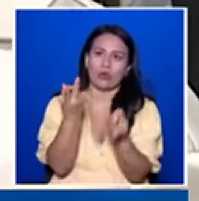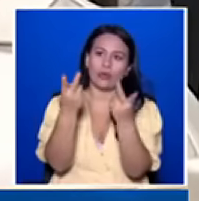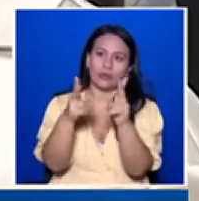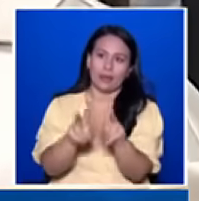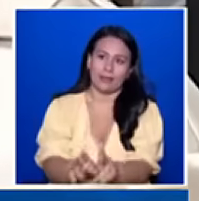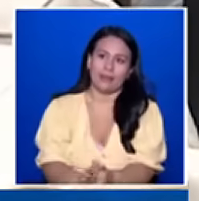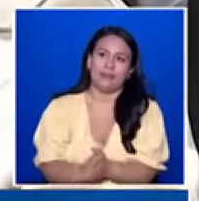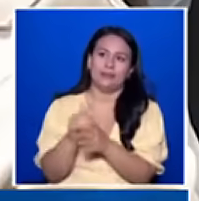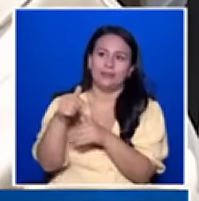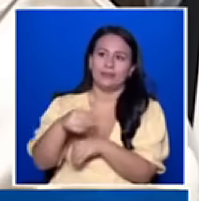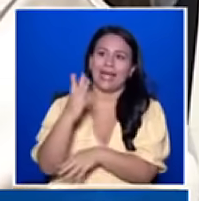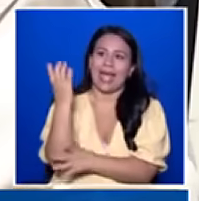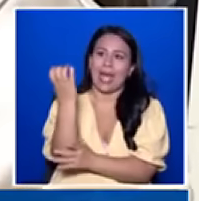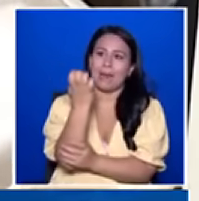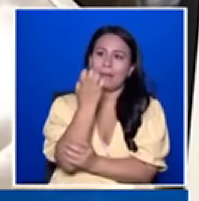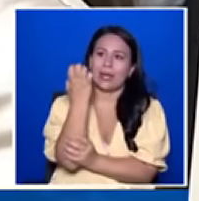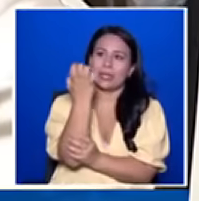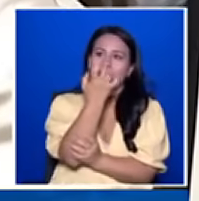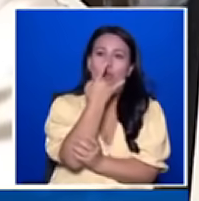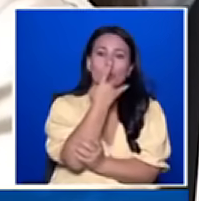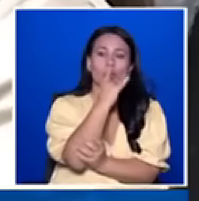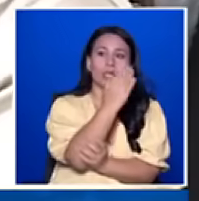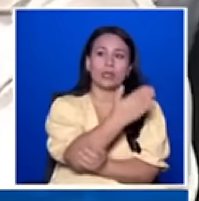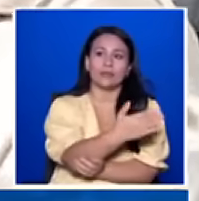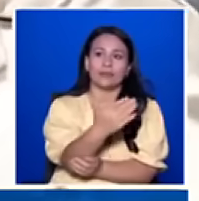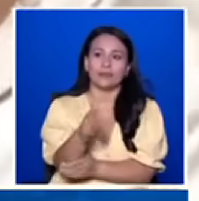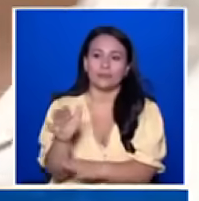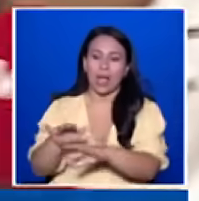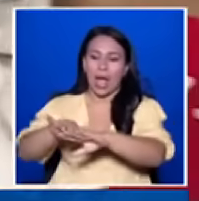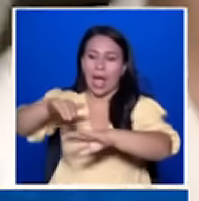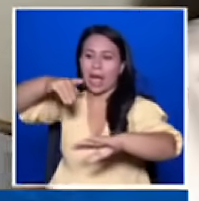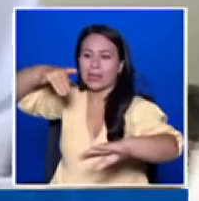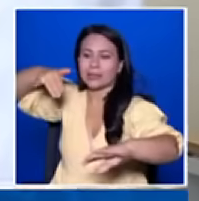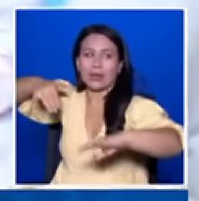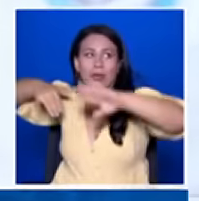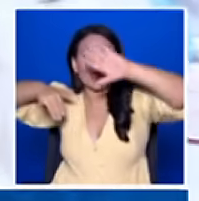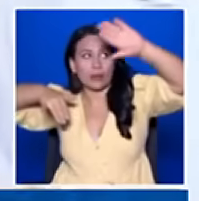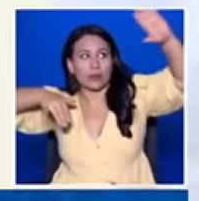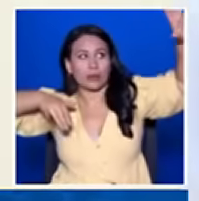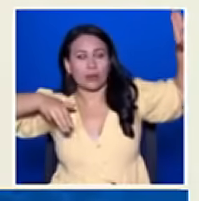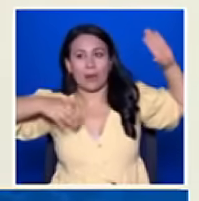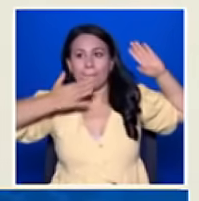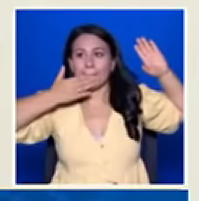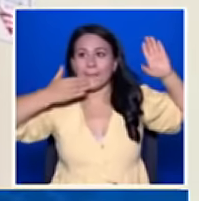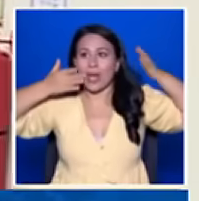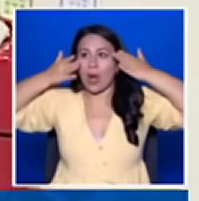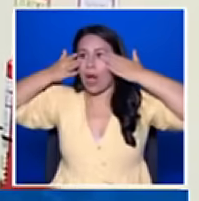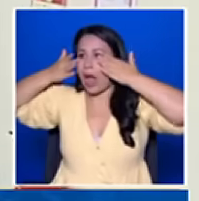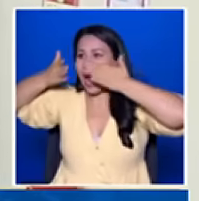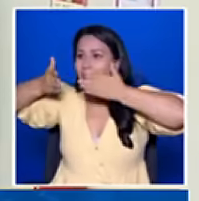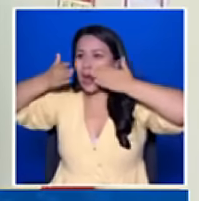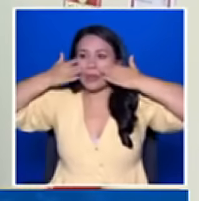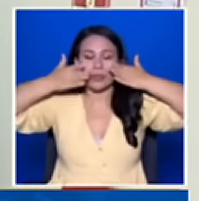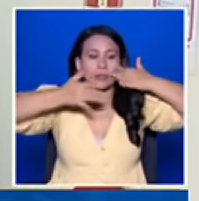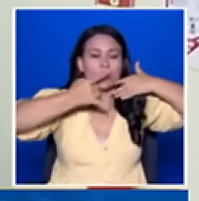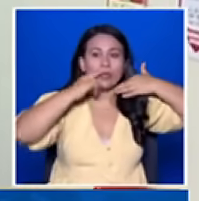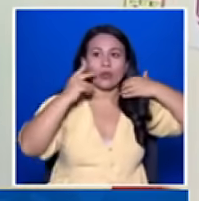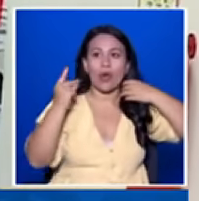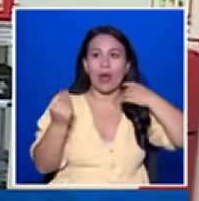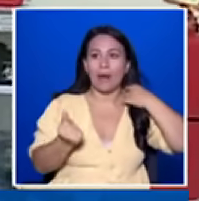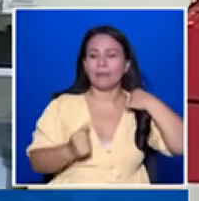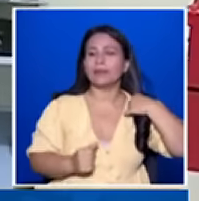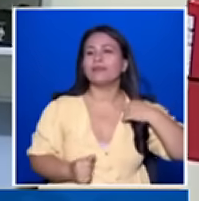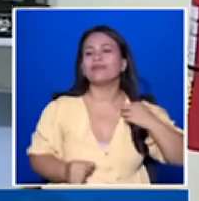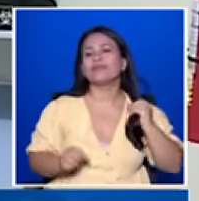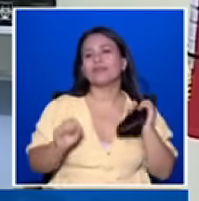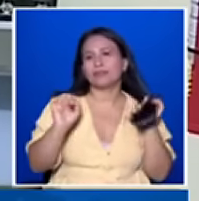es esta sala de choque pediátrico, que también está aislada un poco del resto para poder tener una mejor atención y una forma de actuar más más inmediata, ¿no?